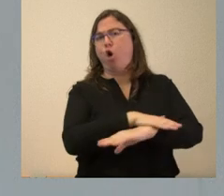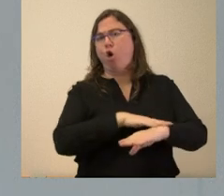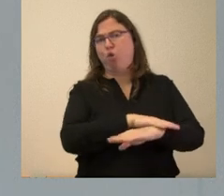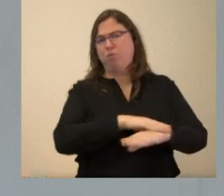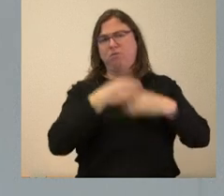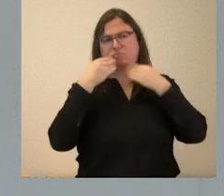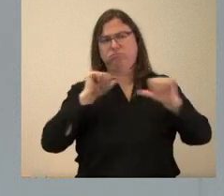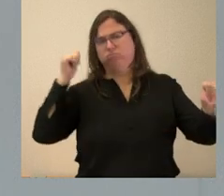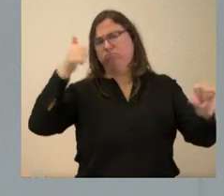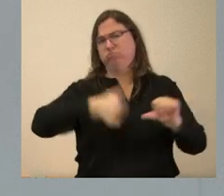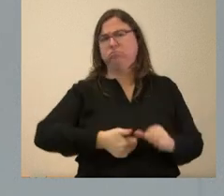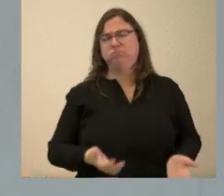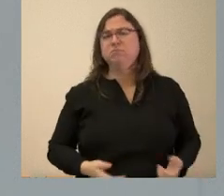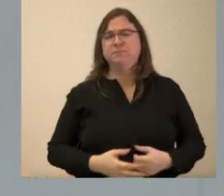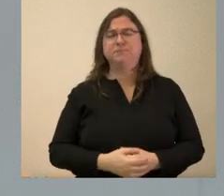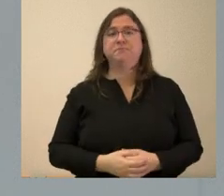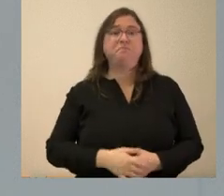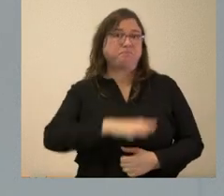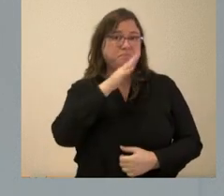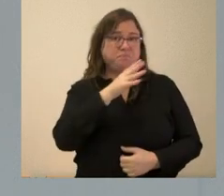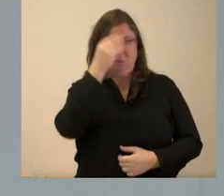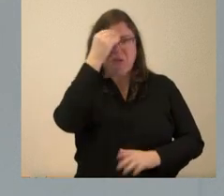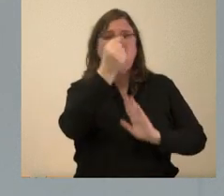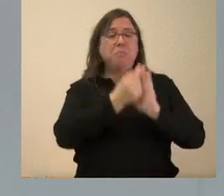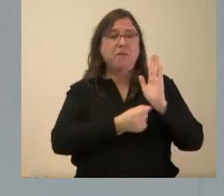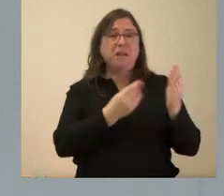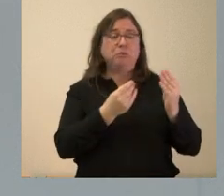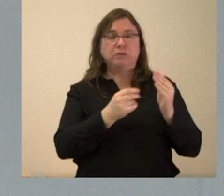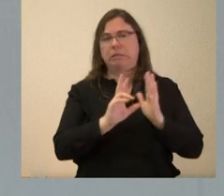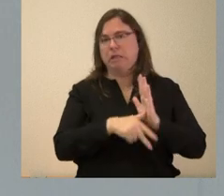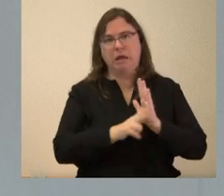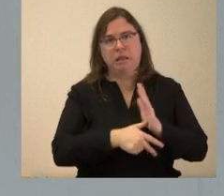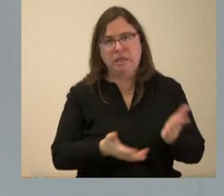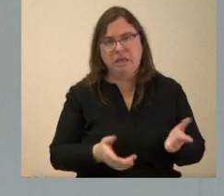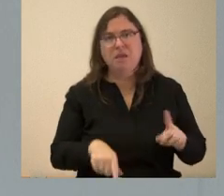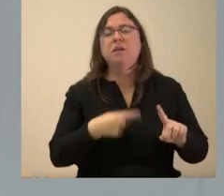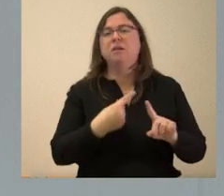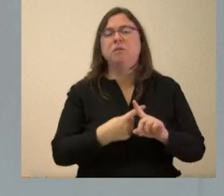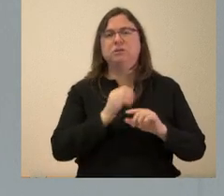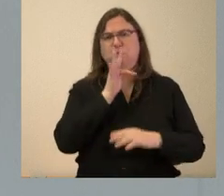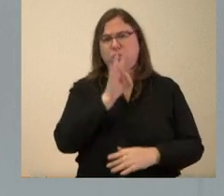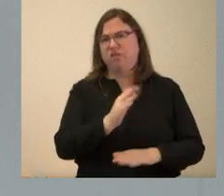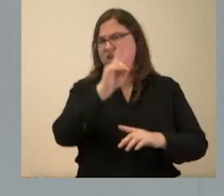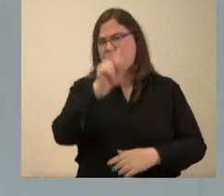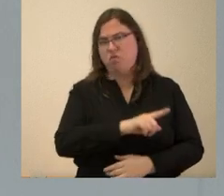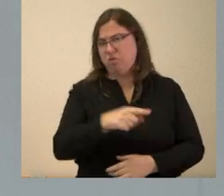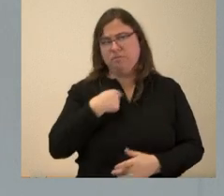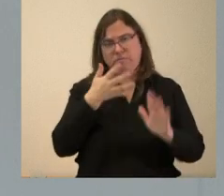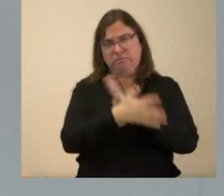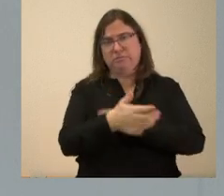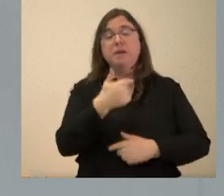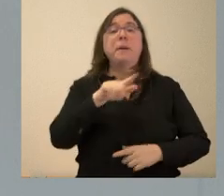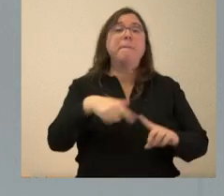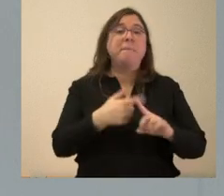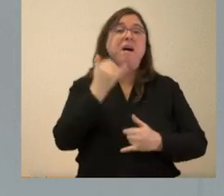lo largo del tiempo y a lo largo de todo escenario por tanto son medidas que muchas de ellas llegan tarde que son claramente insuficientes como el ser descrito y que